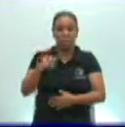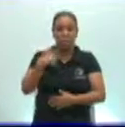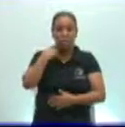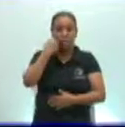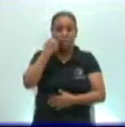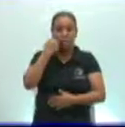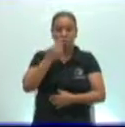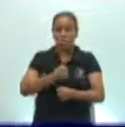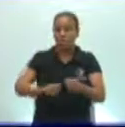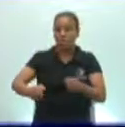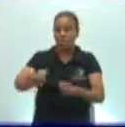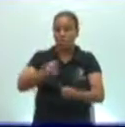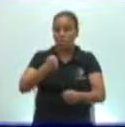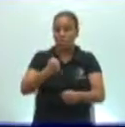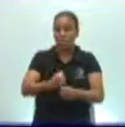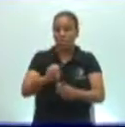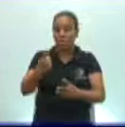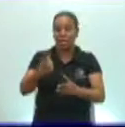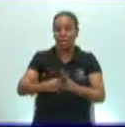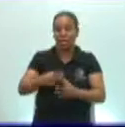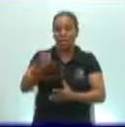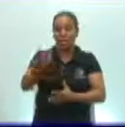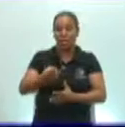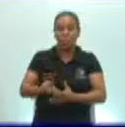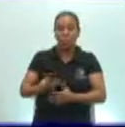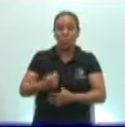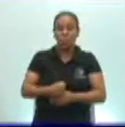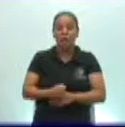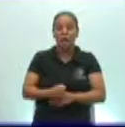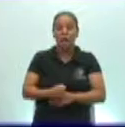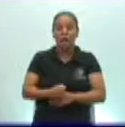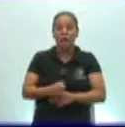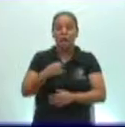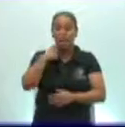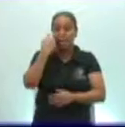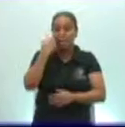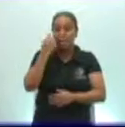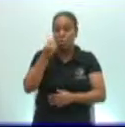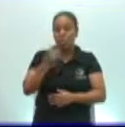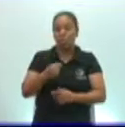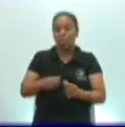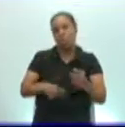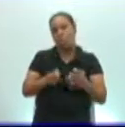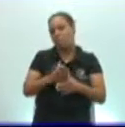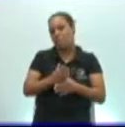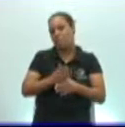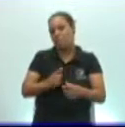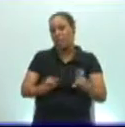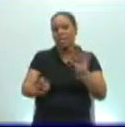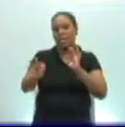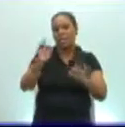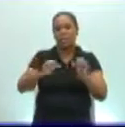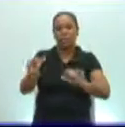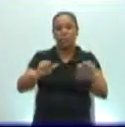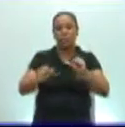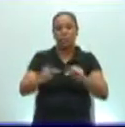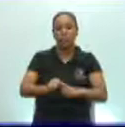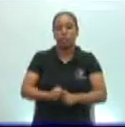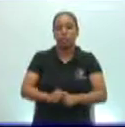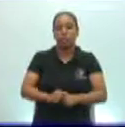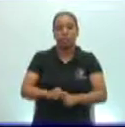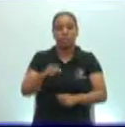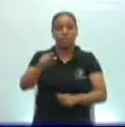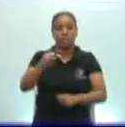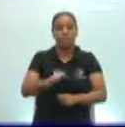se utiliza para representar los átomos de los diferentes elementos químicos. Y esto no es más que el código de